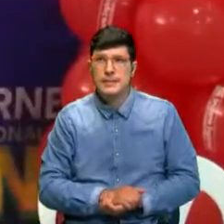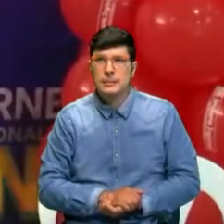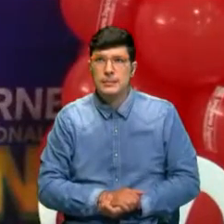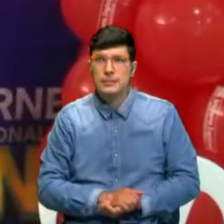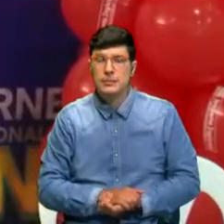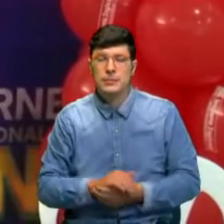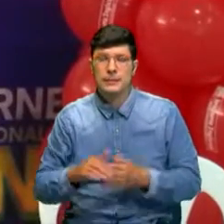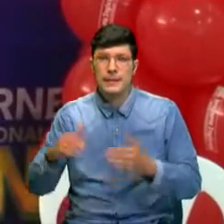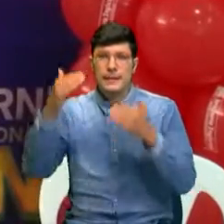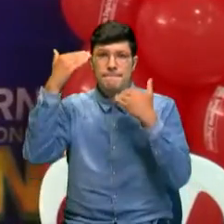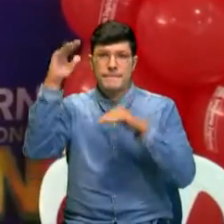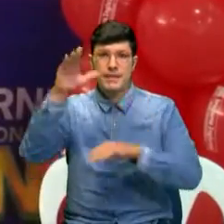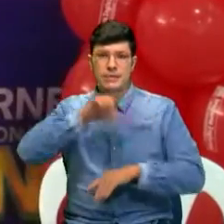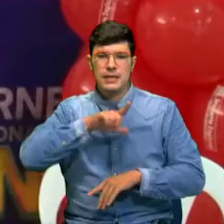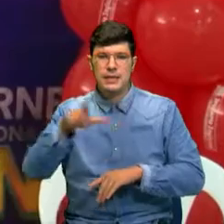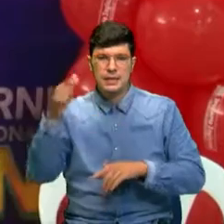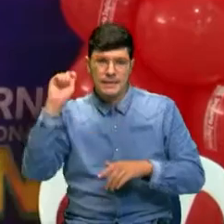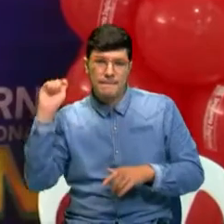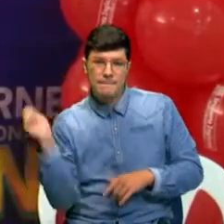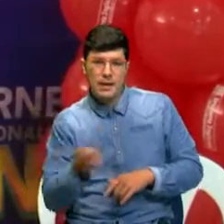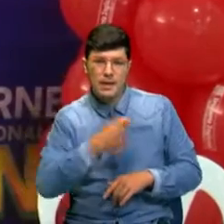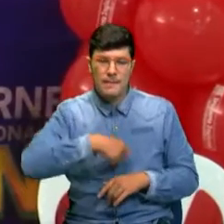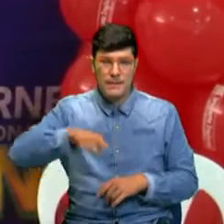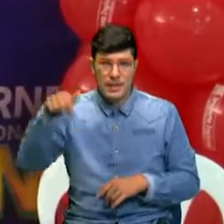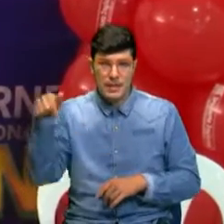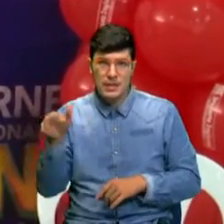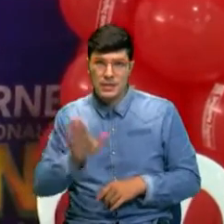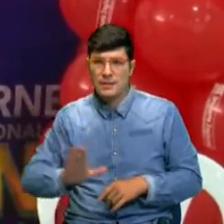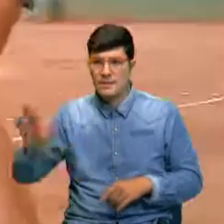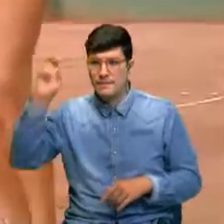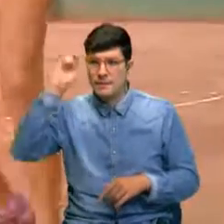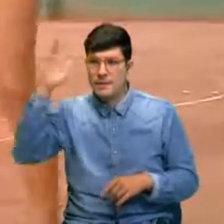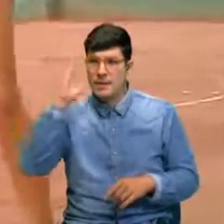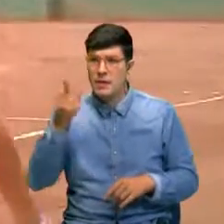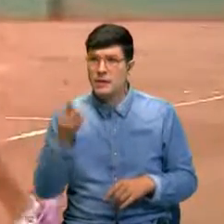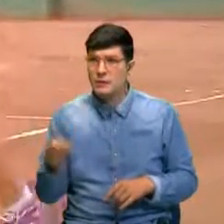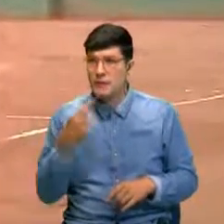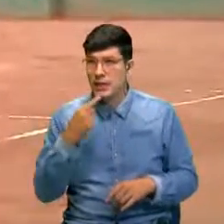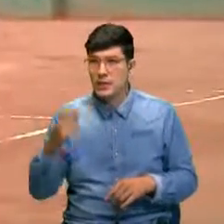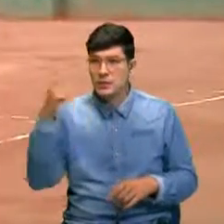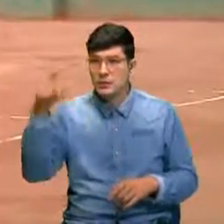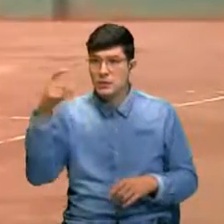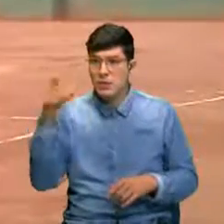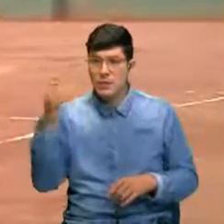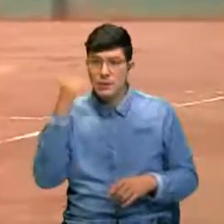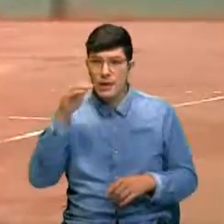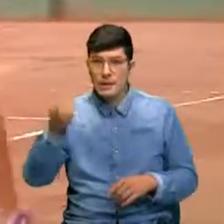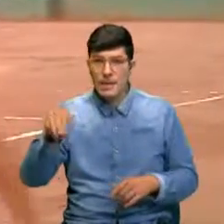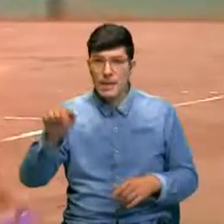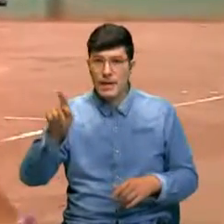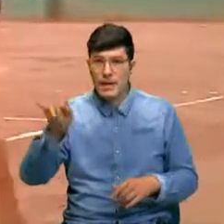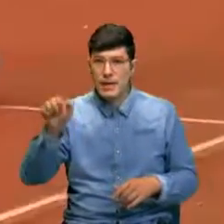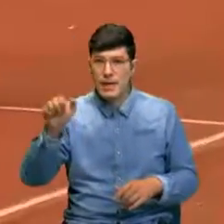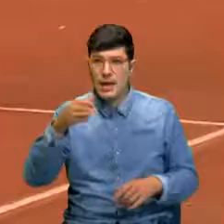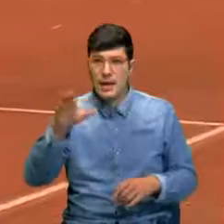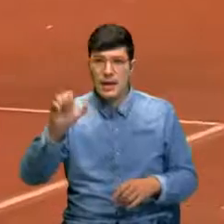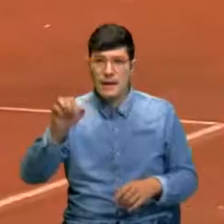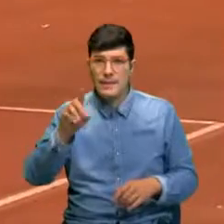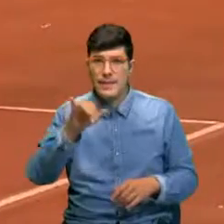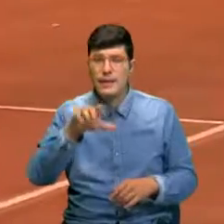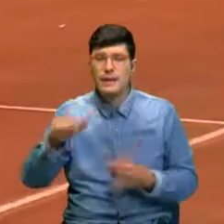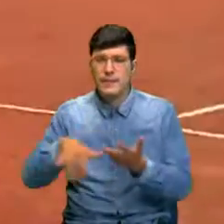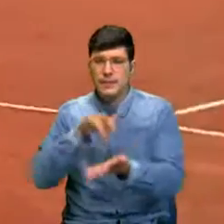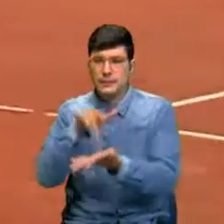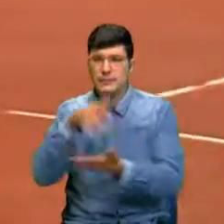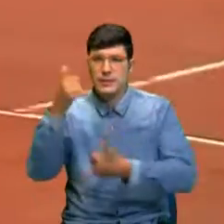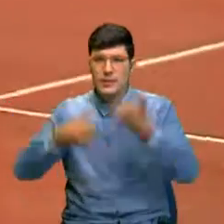El máximo dirigente del tenis norte santandereano confirmó que la cucuteña María Camila Osorio Serrano estará presente en Juegos